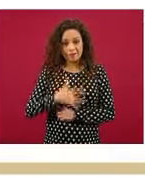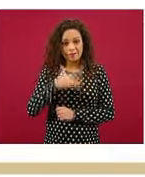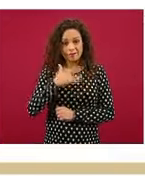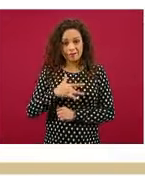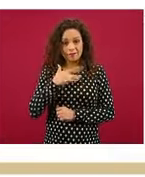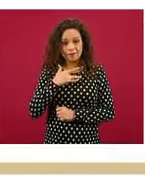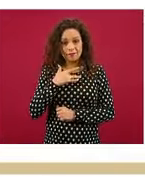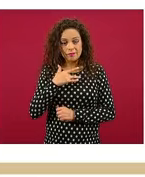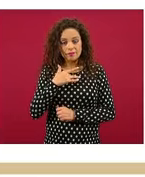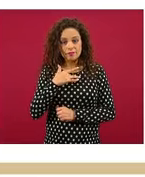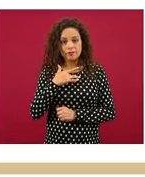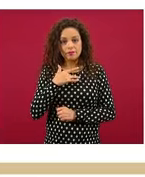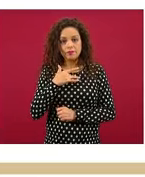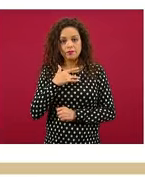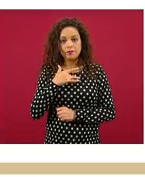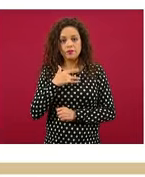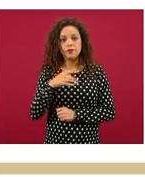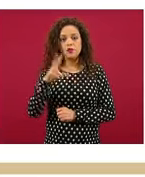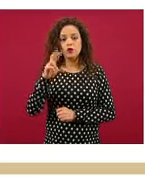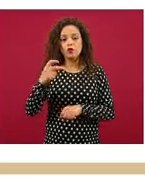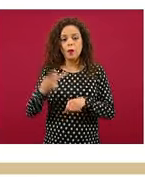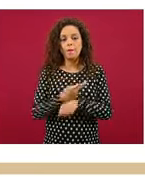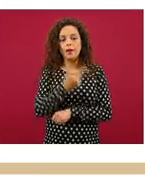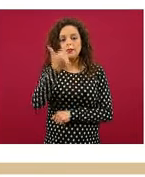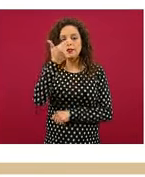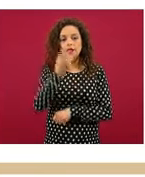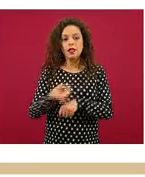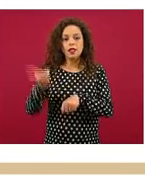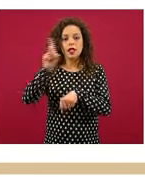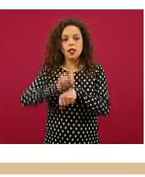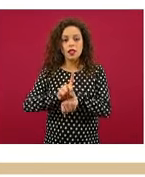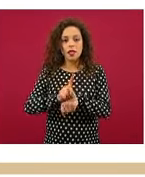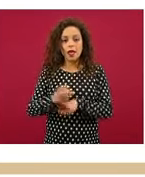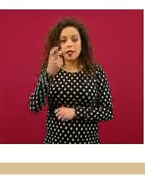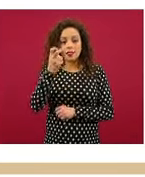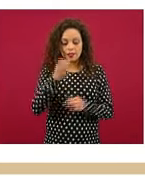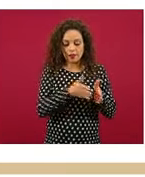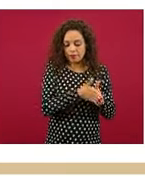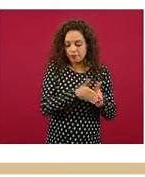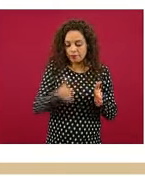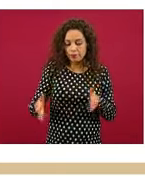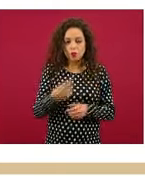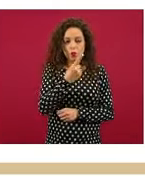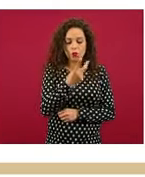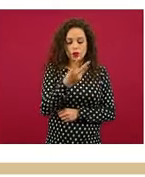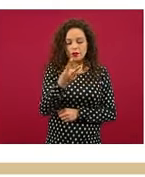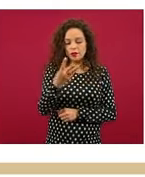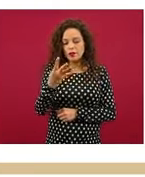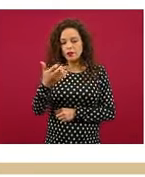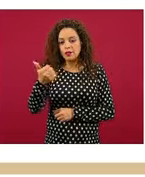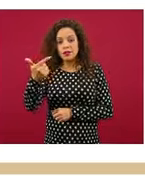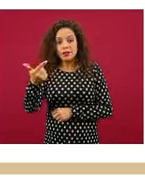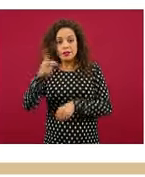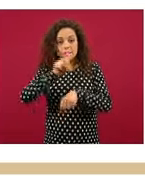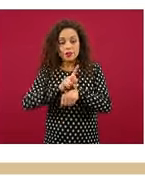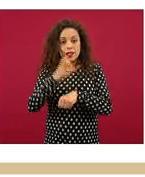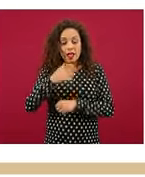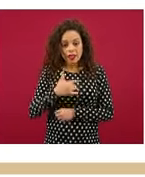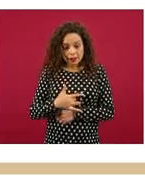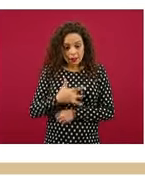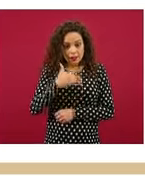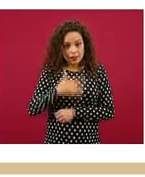no hayan tenido más de 7 días de evolución, es decir, que esté yo en esos primeros 7 días, desde que inicié el día 1